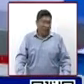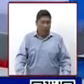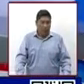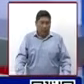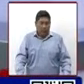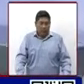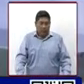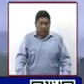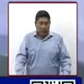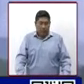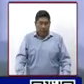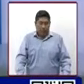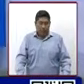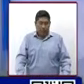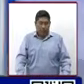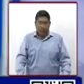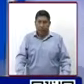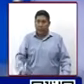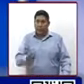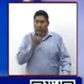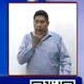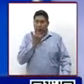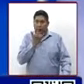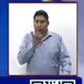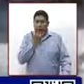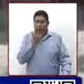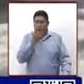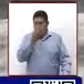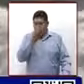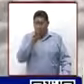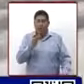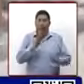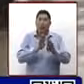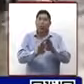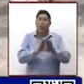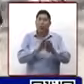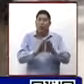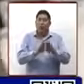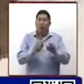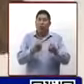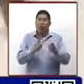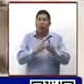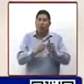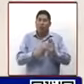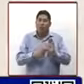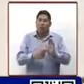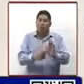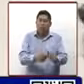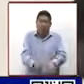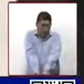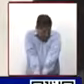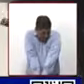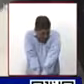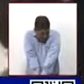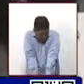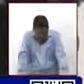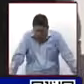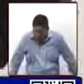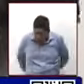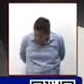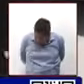Seguimos hablando de este hecho. Esto es lo que sucedió en puertas del IDIF. Miren, cuando salía precisamente este